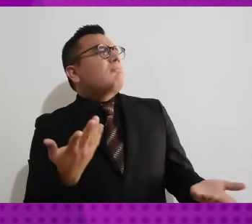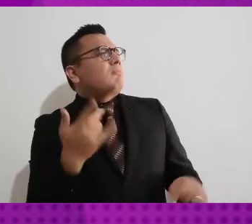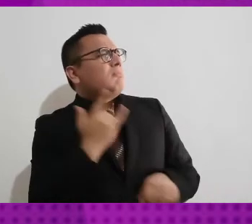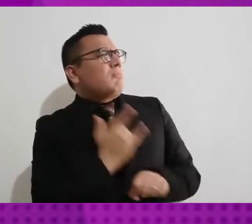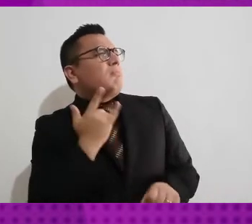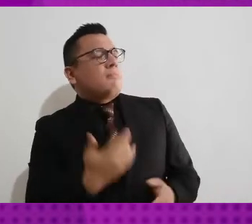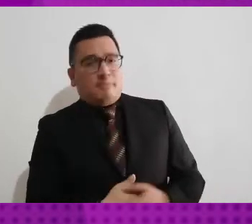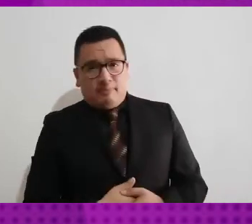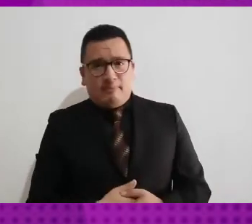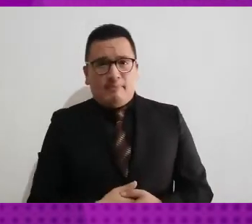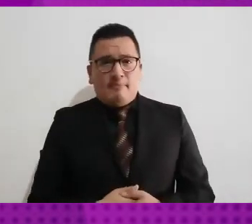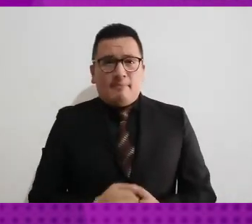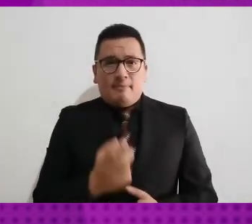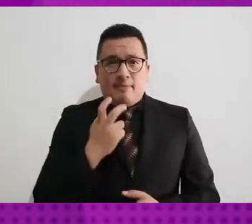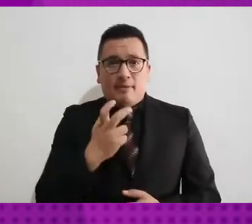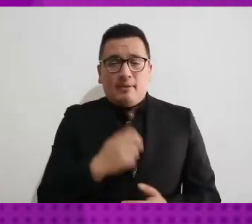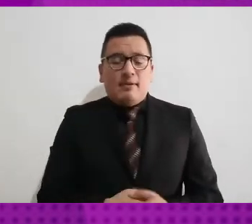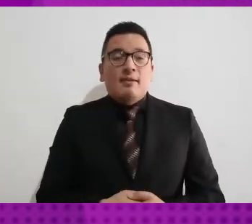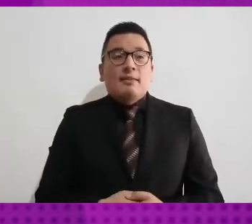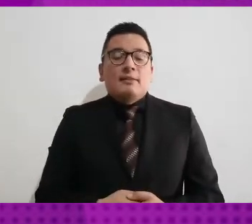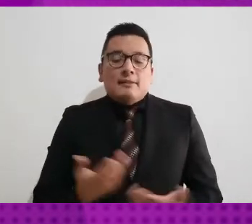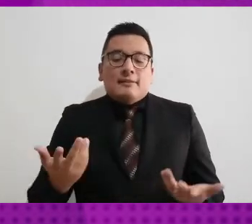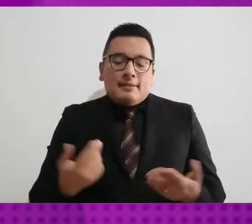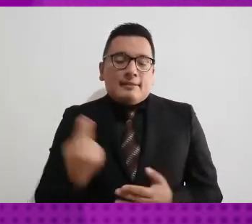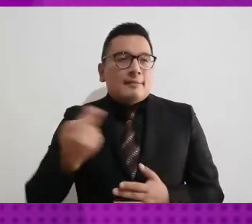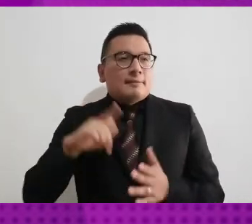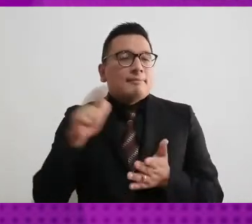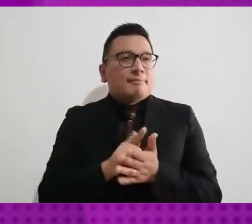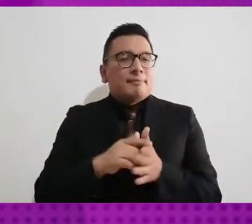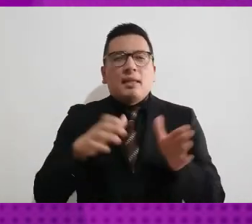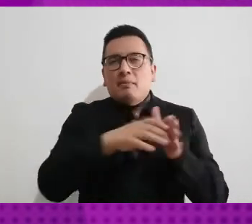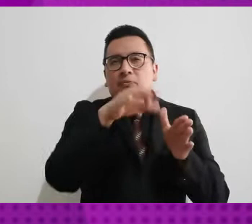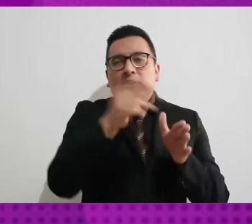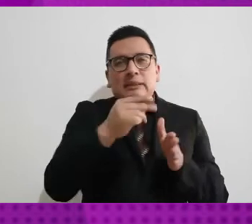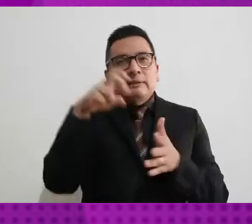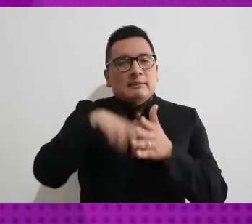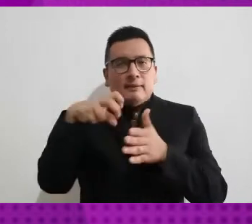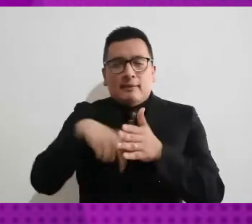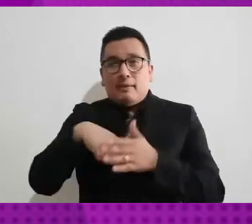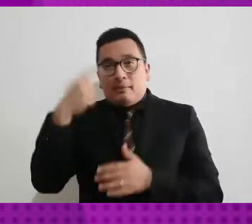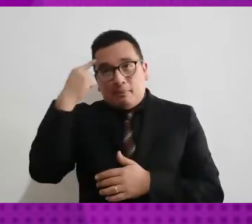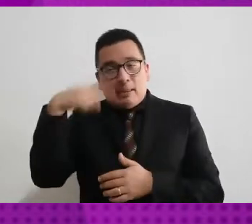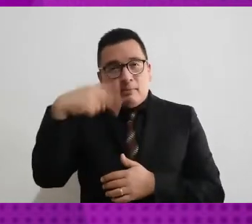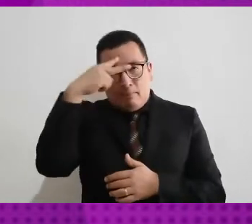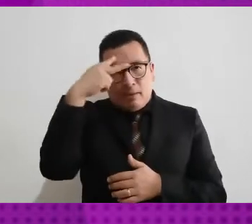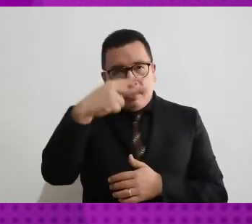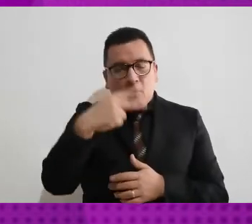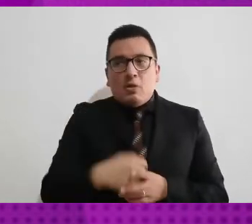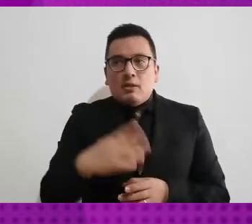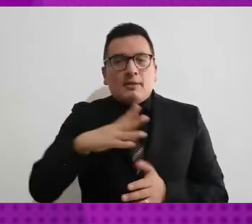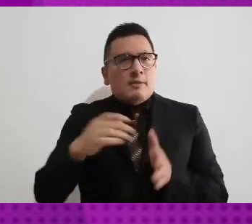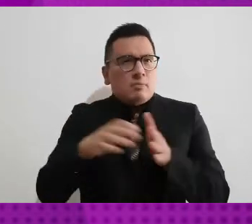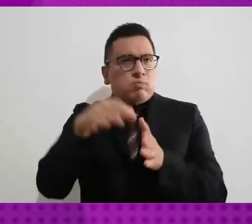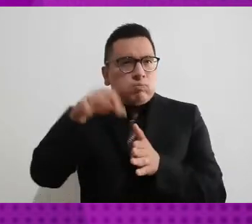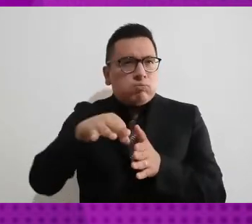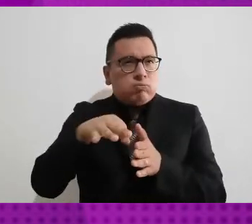República. Y eso motivó ya reformas político-electorales que buscaron que en México